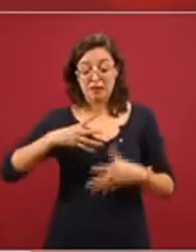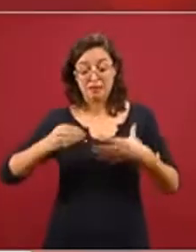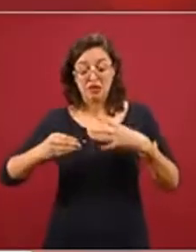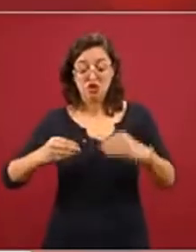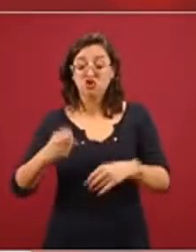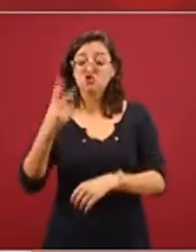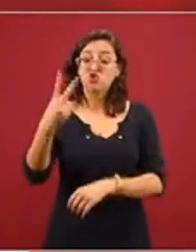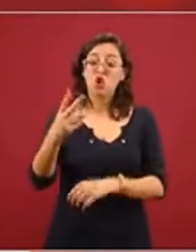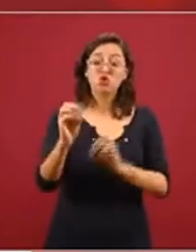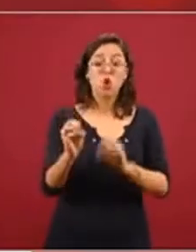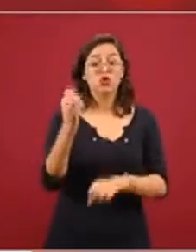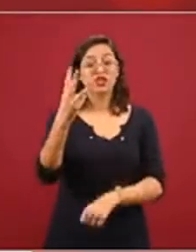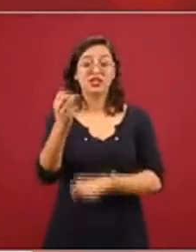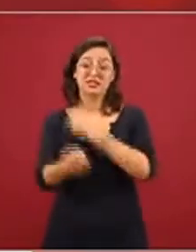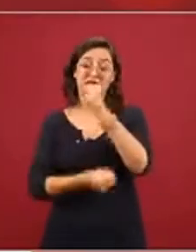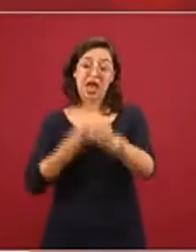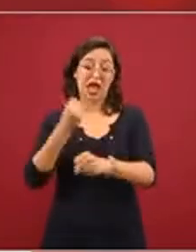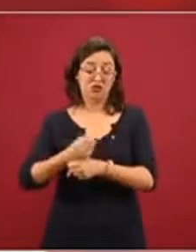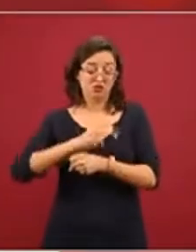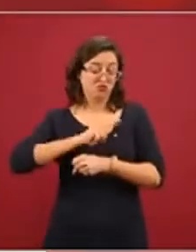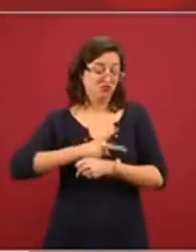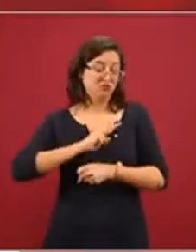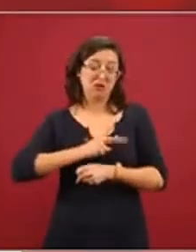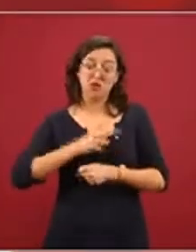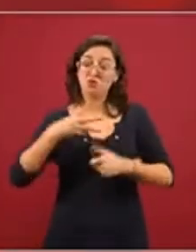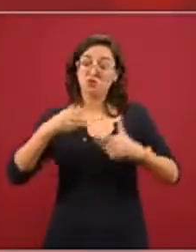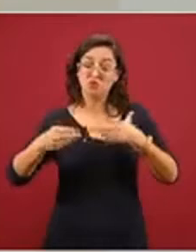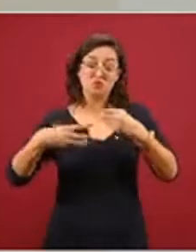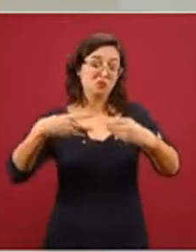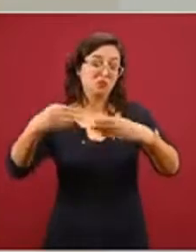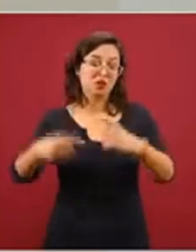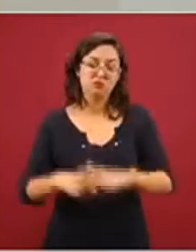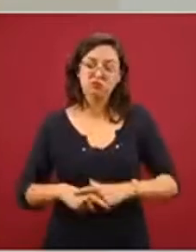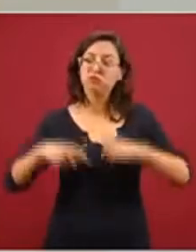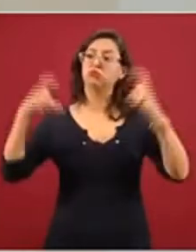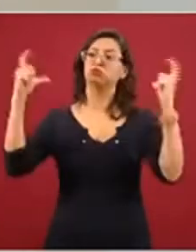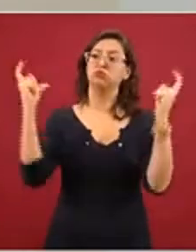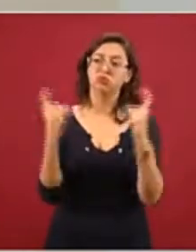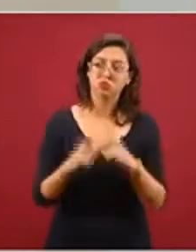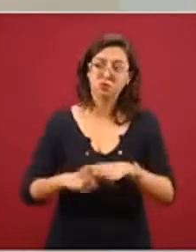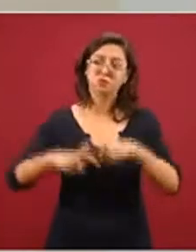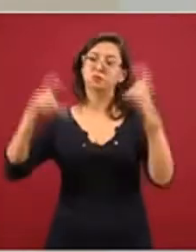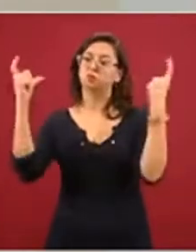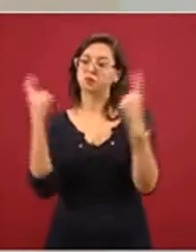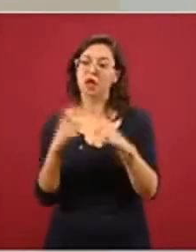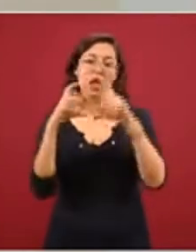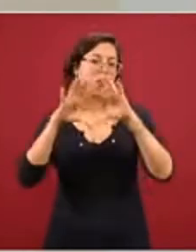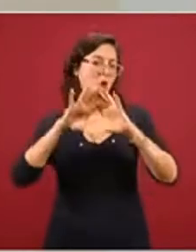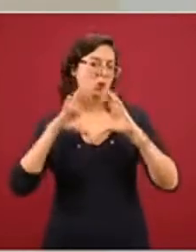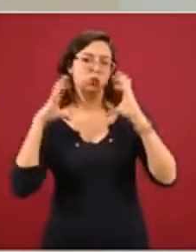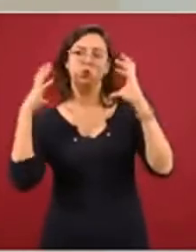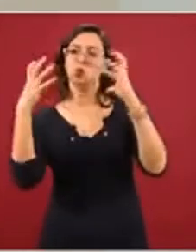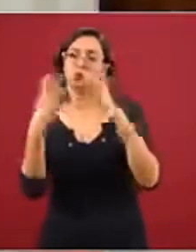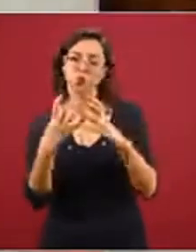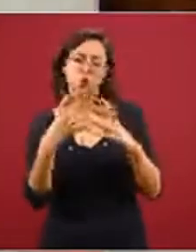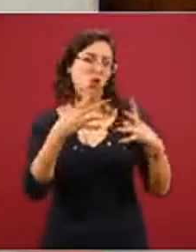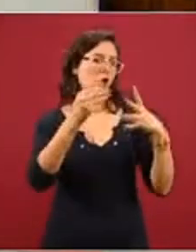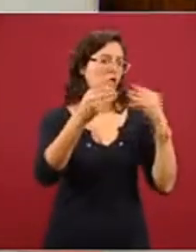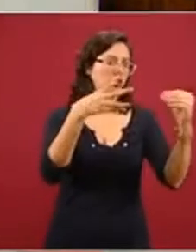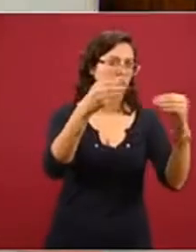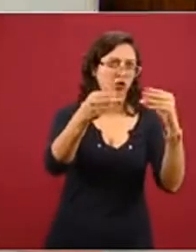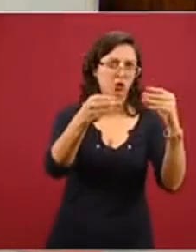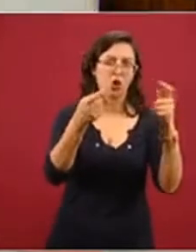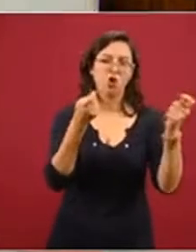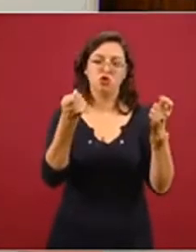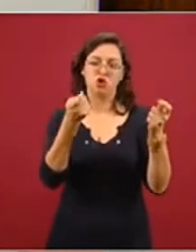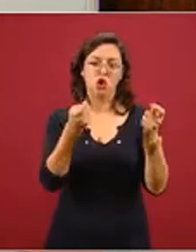2 o 3, pudiera este virus estar regresando a cada uno de los países, llegando a etapas de control